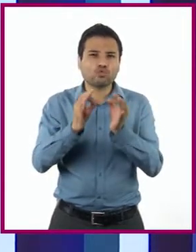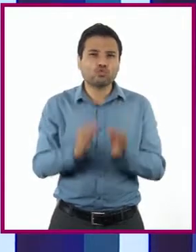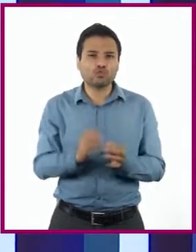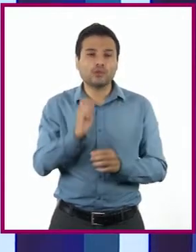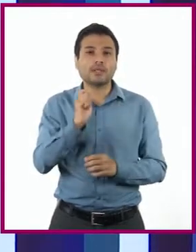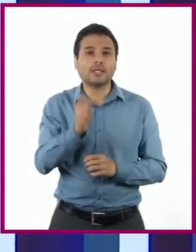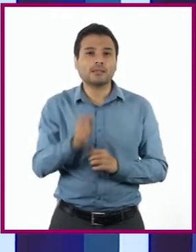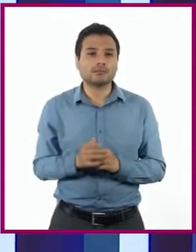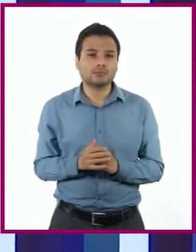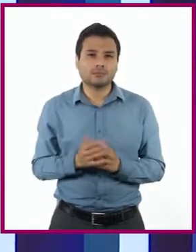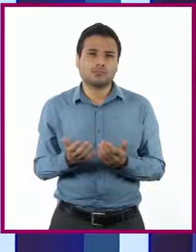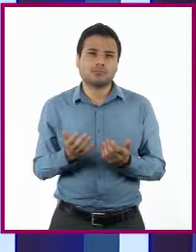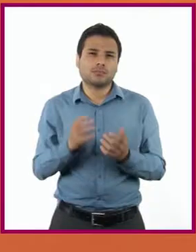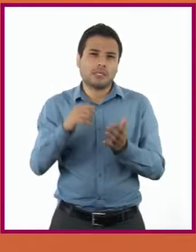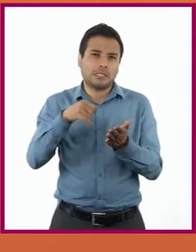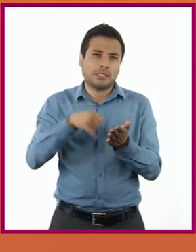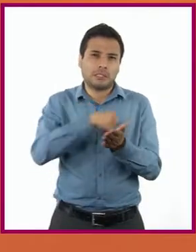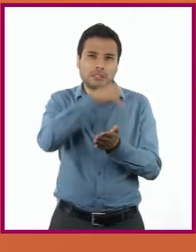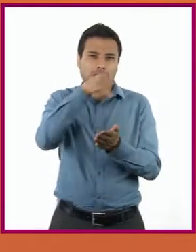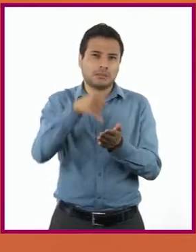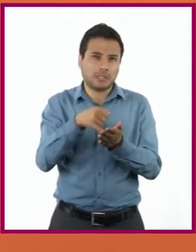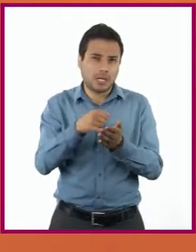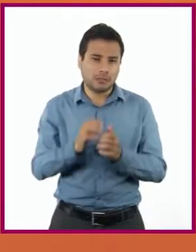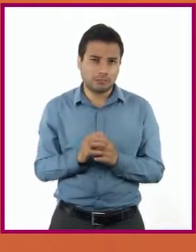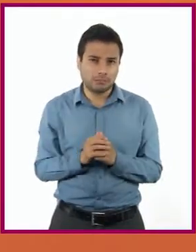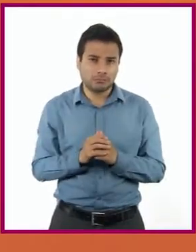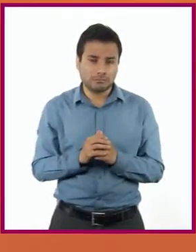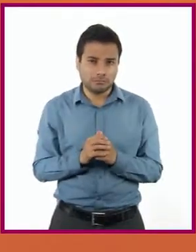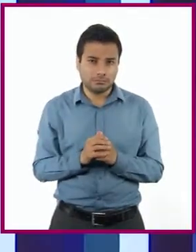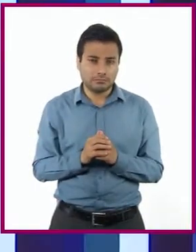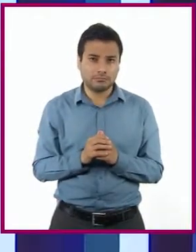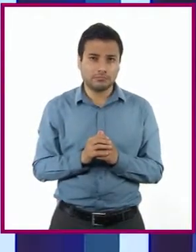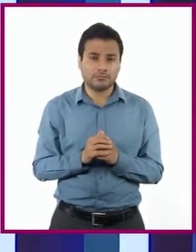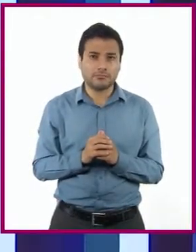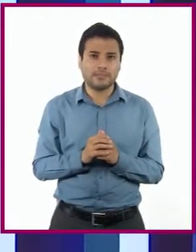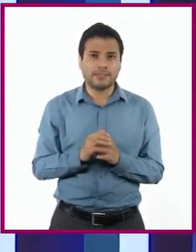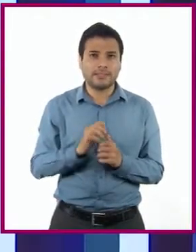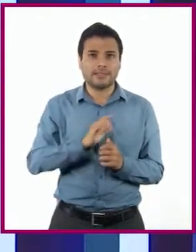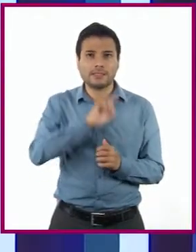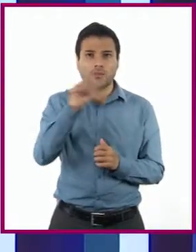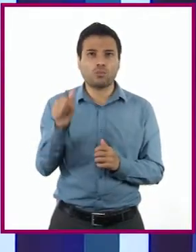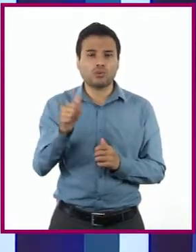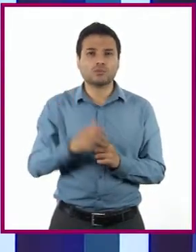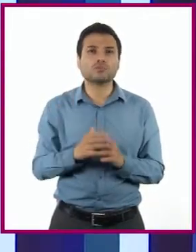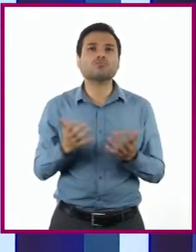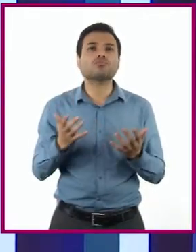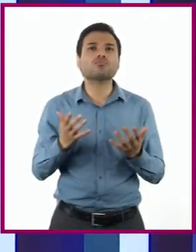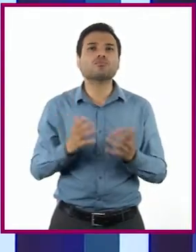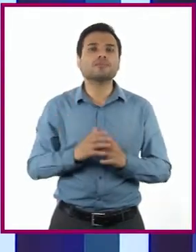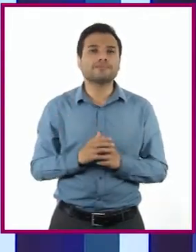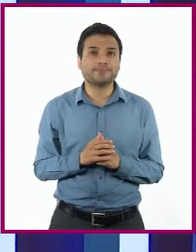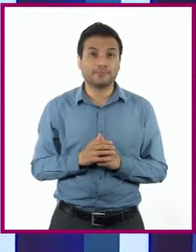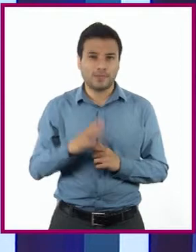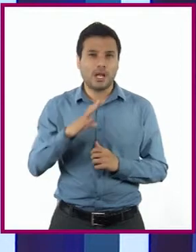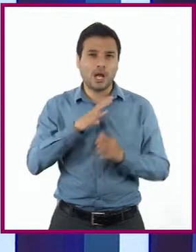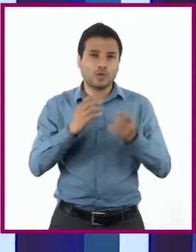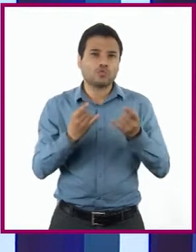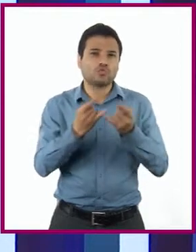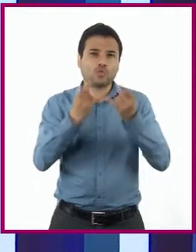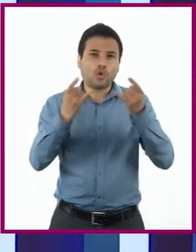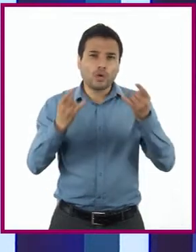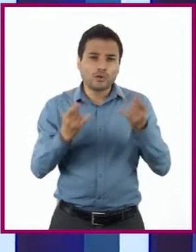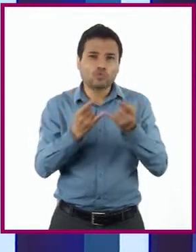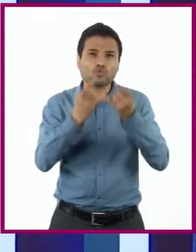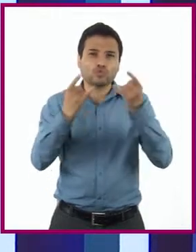agua. Se piensa que probablemente le surgió esta idea al escuchar de historias de la